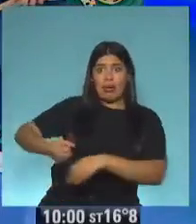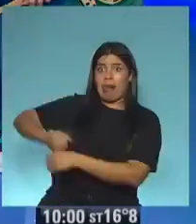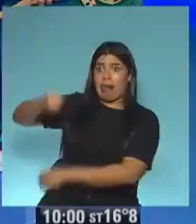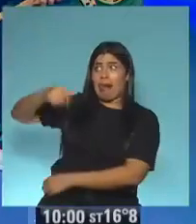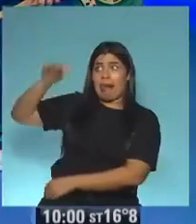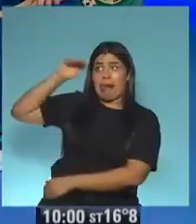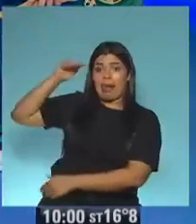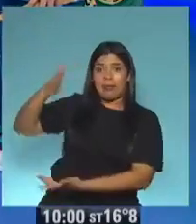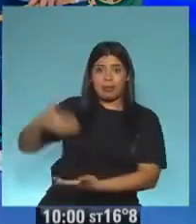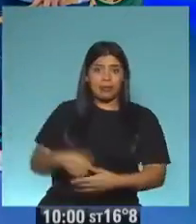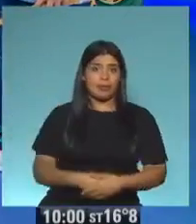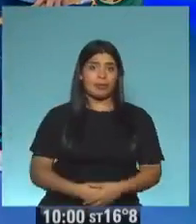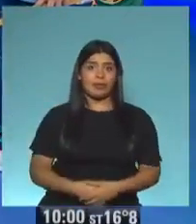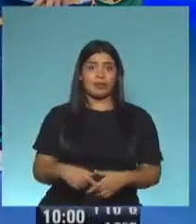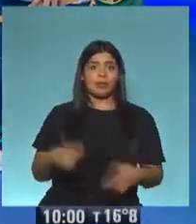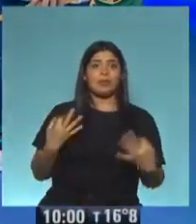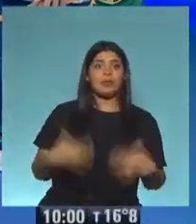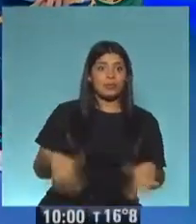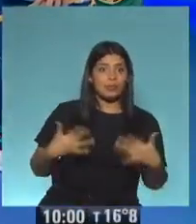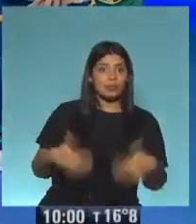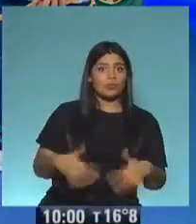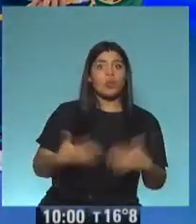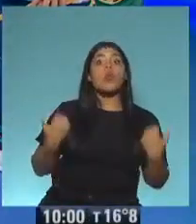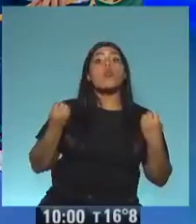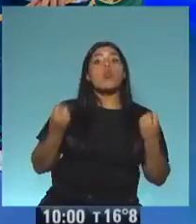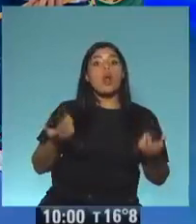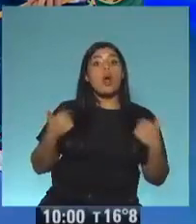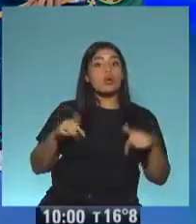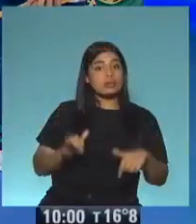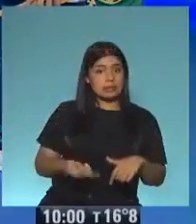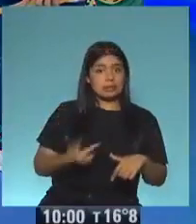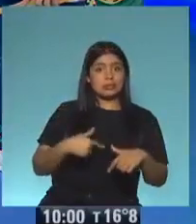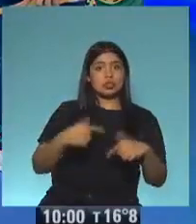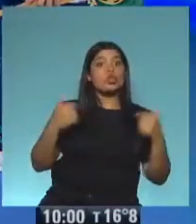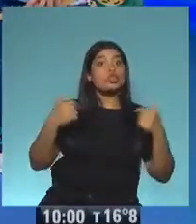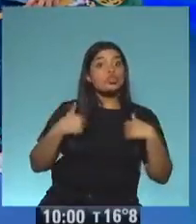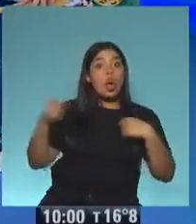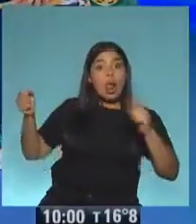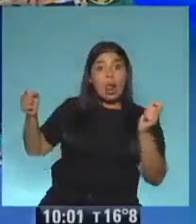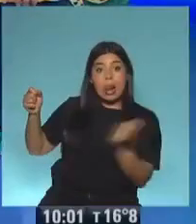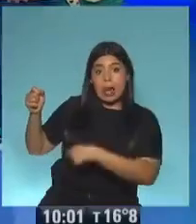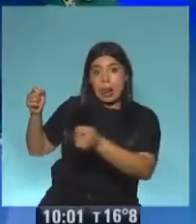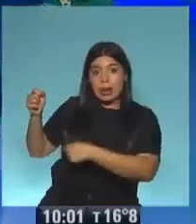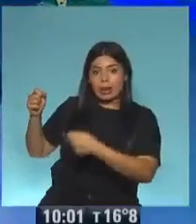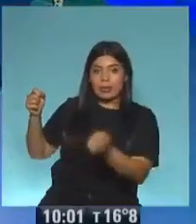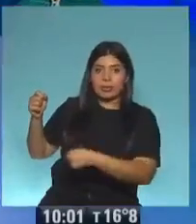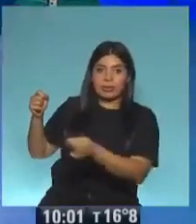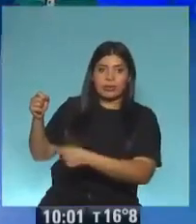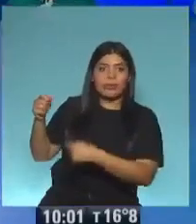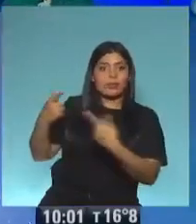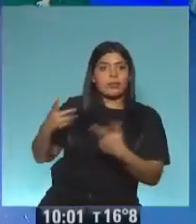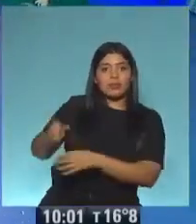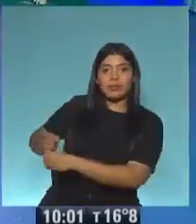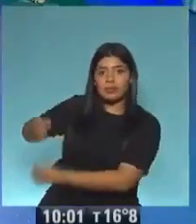un palo de tu altura. Ahí está. Entonces, lo vamos a tener al lado, ¿sí? Yo voy a tocar algo y ustedes me van a repetir a ver cómo andamos de oído, ¿sí? Dale. Escuchen esto,